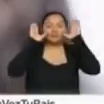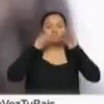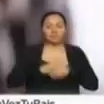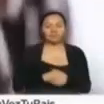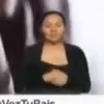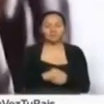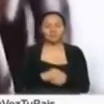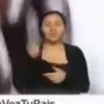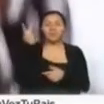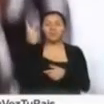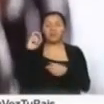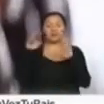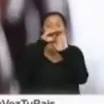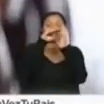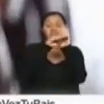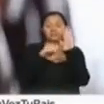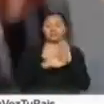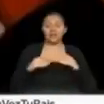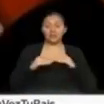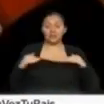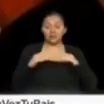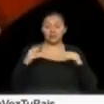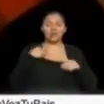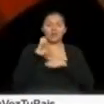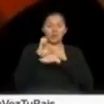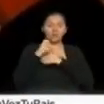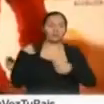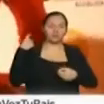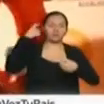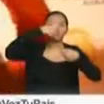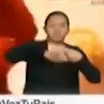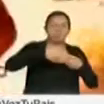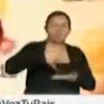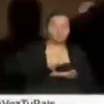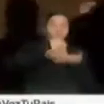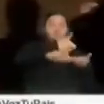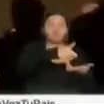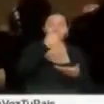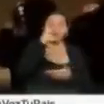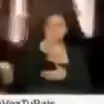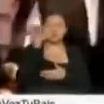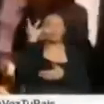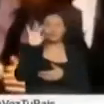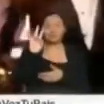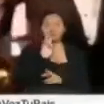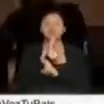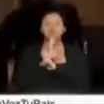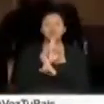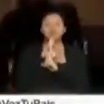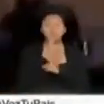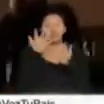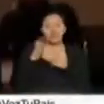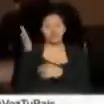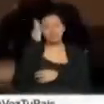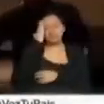con 20 nominaciones de ecuador participa en la edición mundial de los world travel awards 2017 cuyos resultados se conocerán en